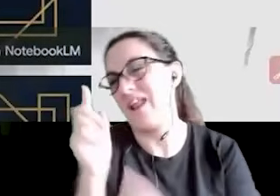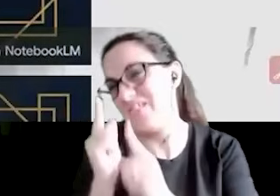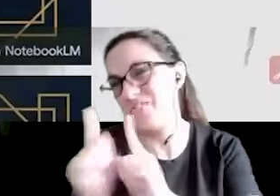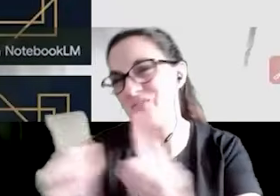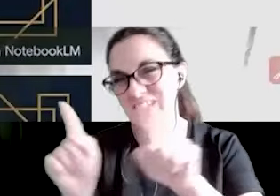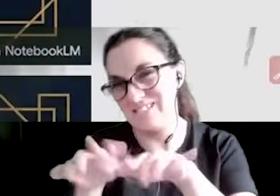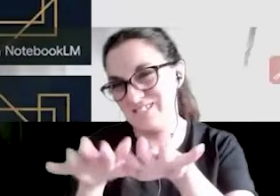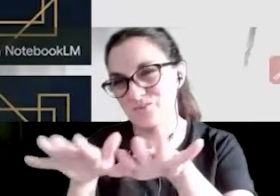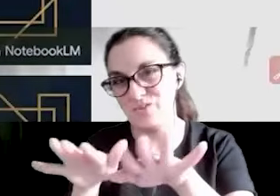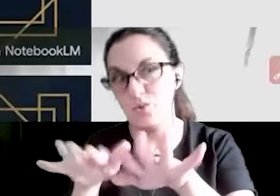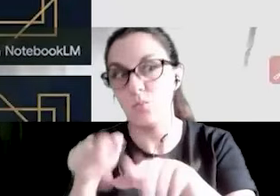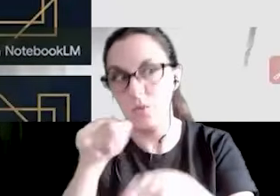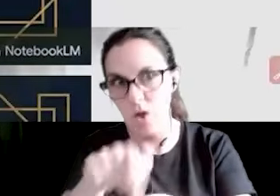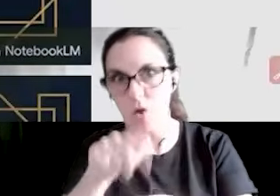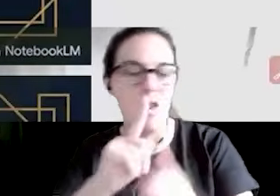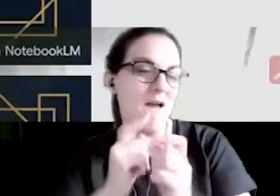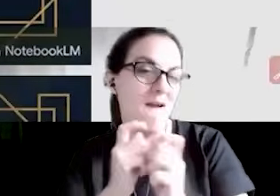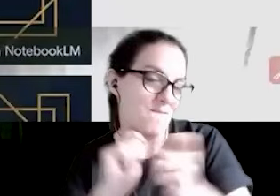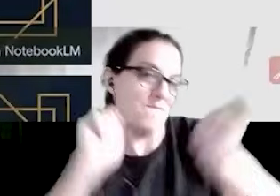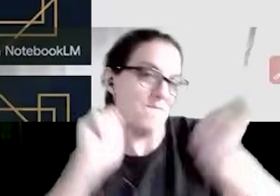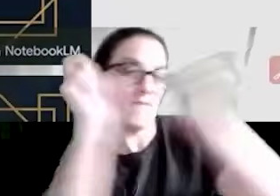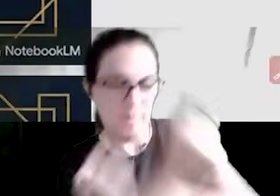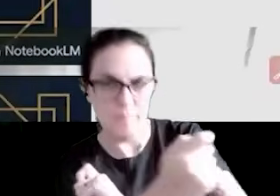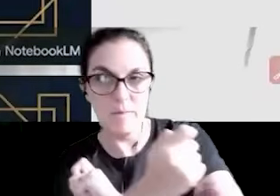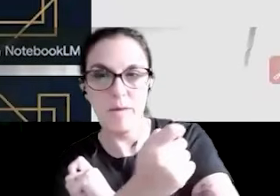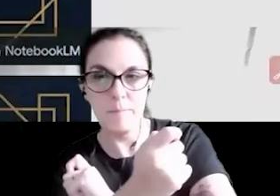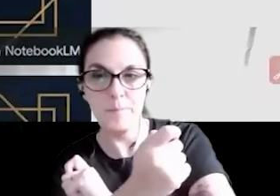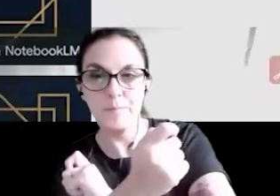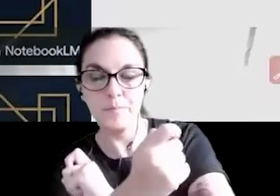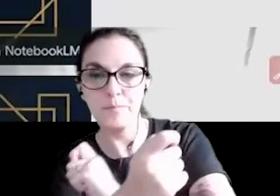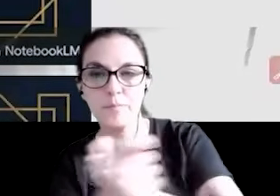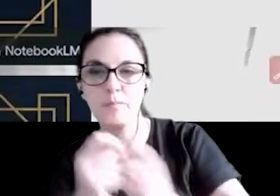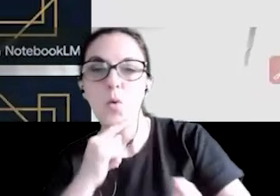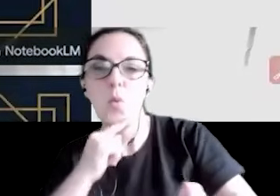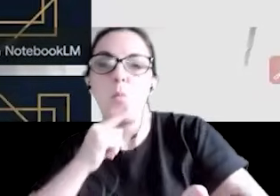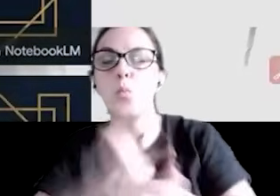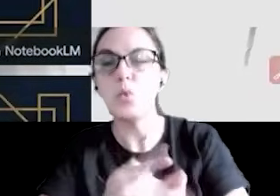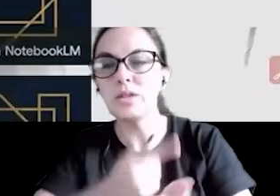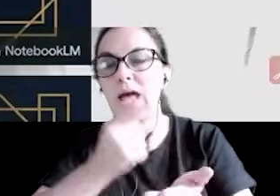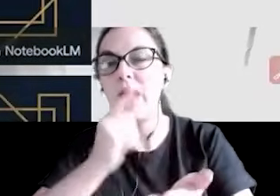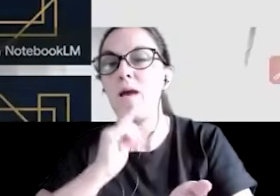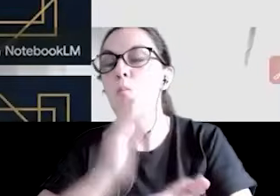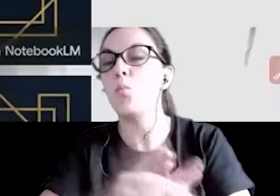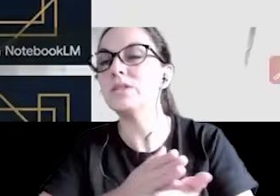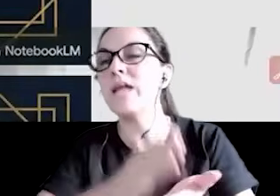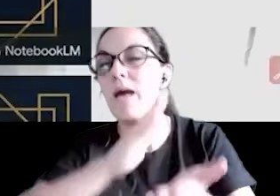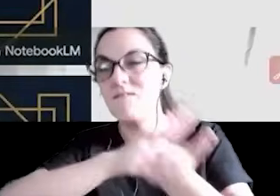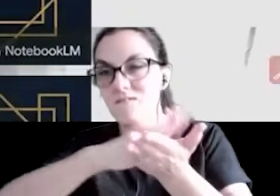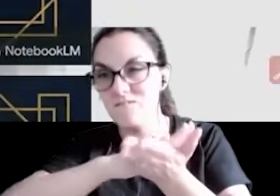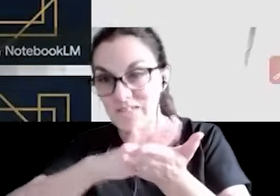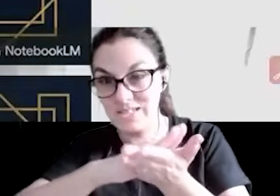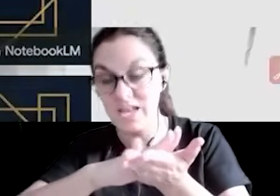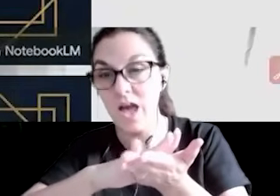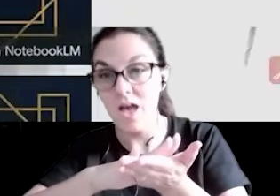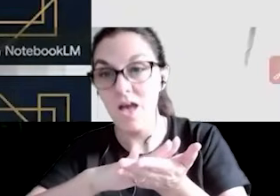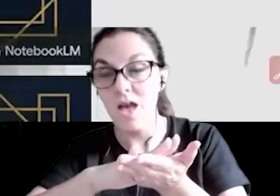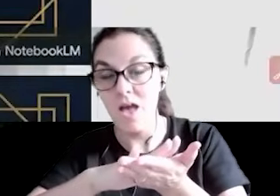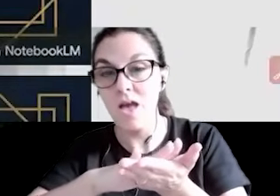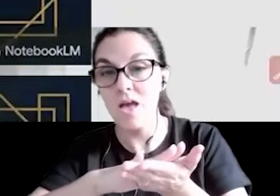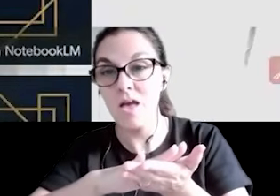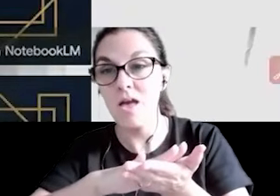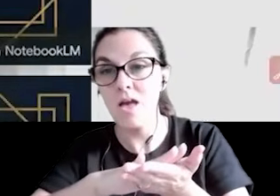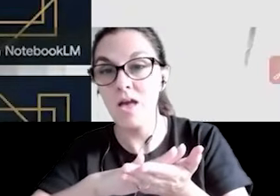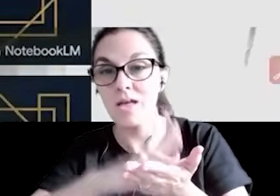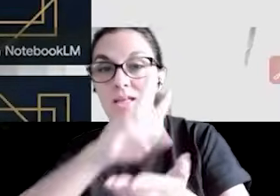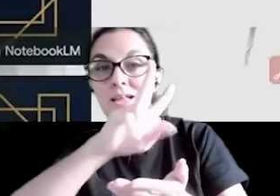día de hoy se actualizaron esos importes y la multa mínima que estaba establecida para personas humanas en 200